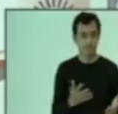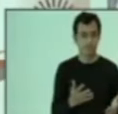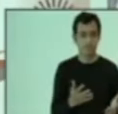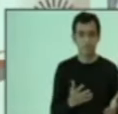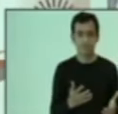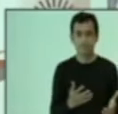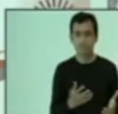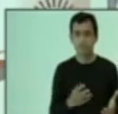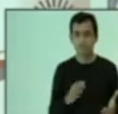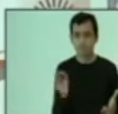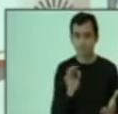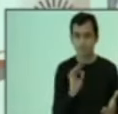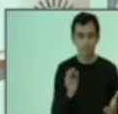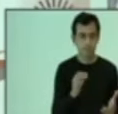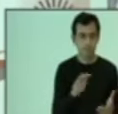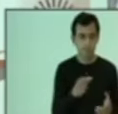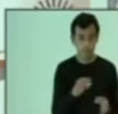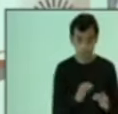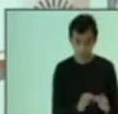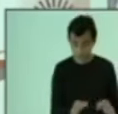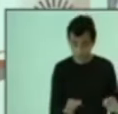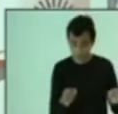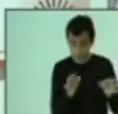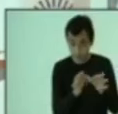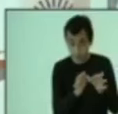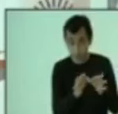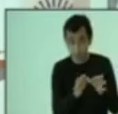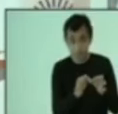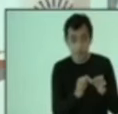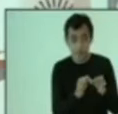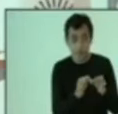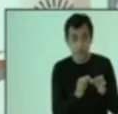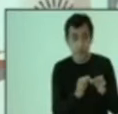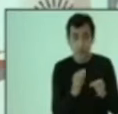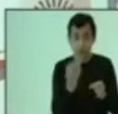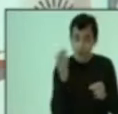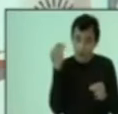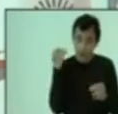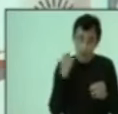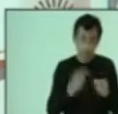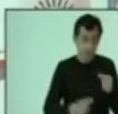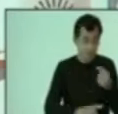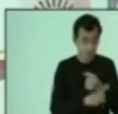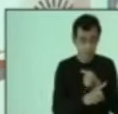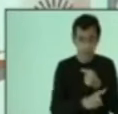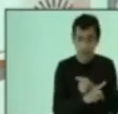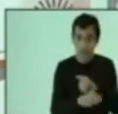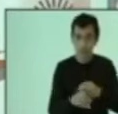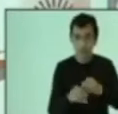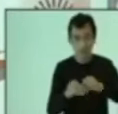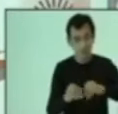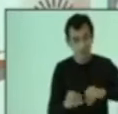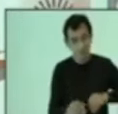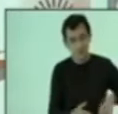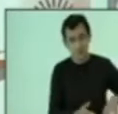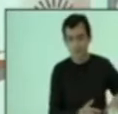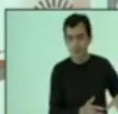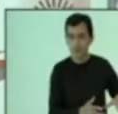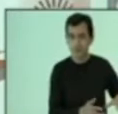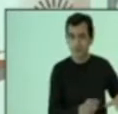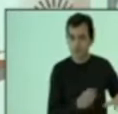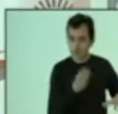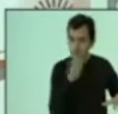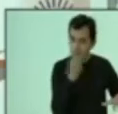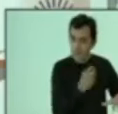debemos de dar más importancia a algo que tenemos rezagado y olvidado y que es un potencial